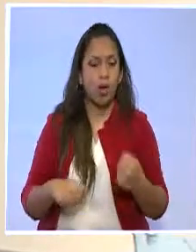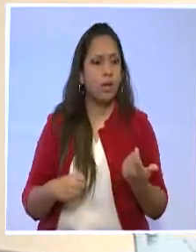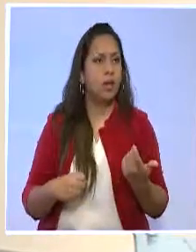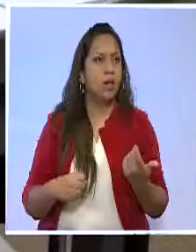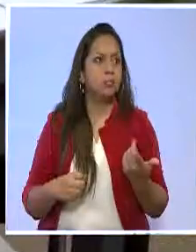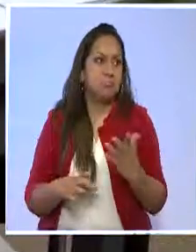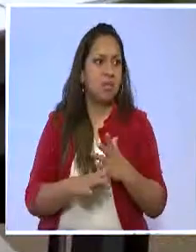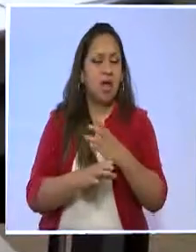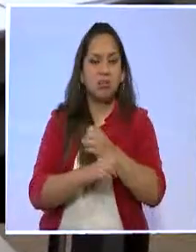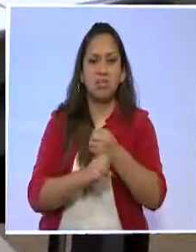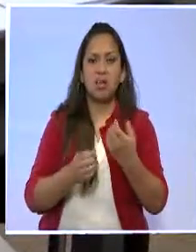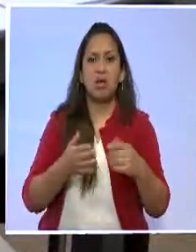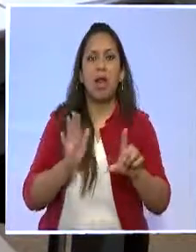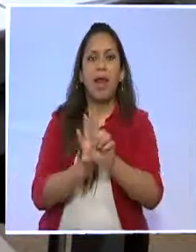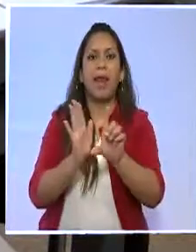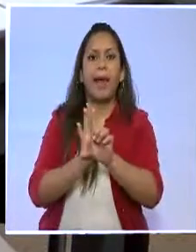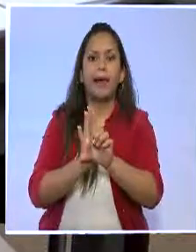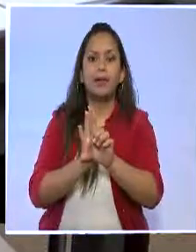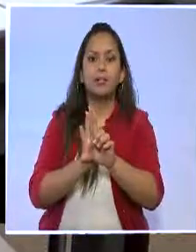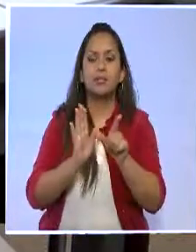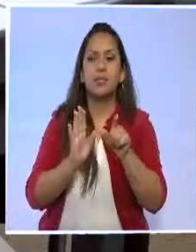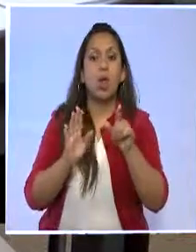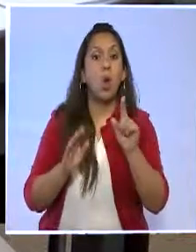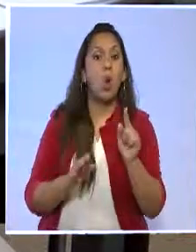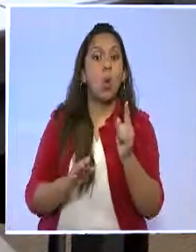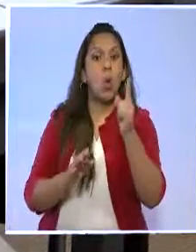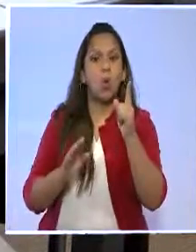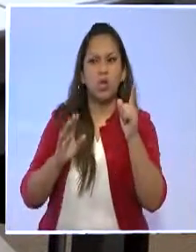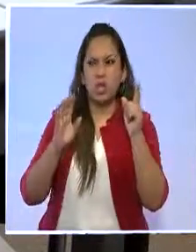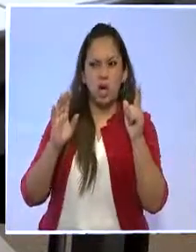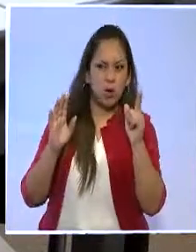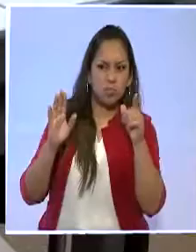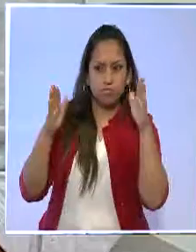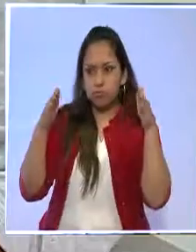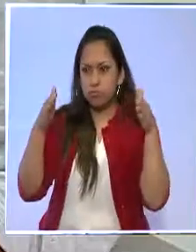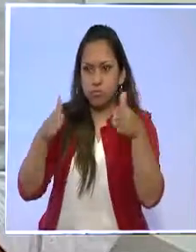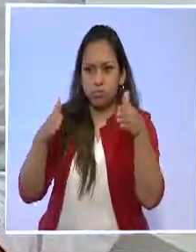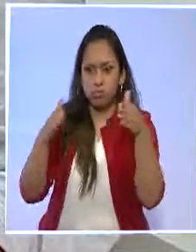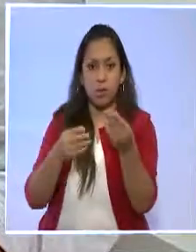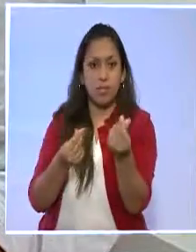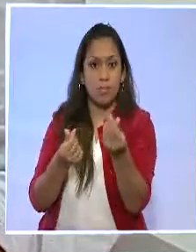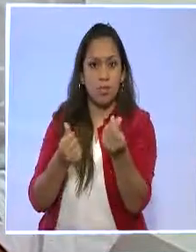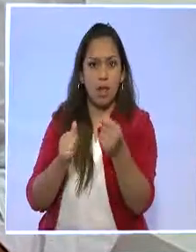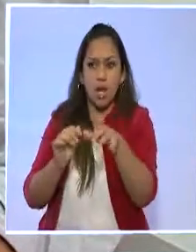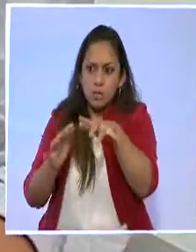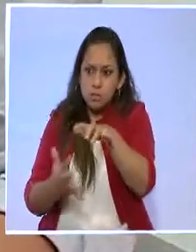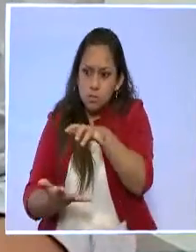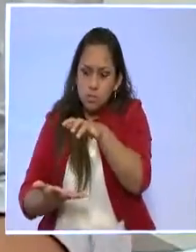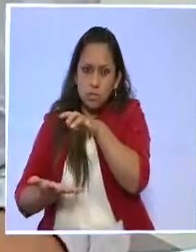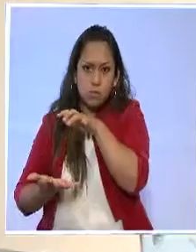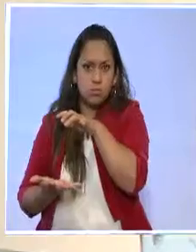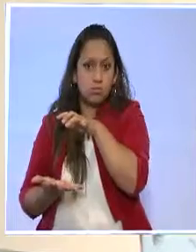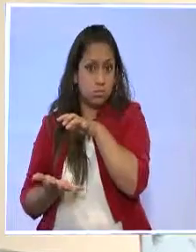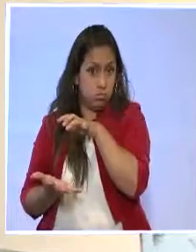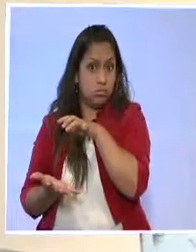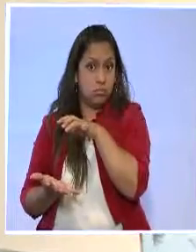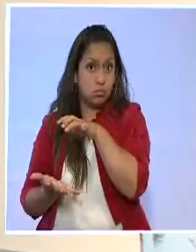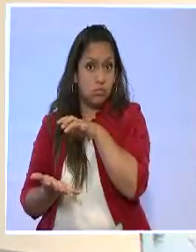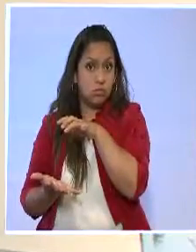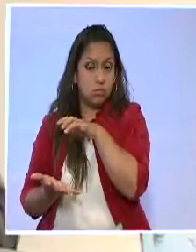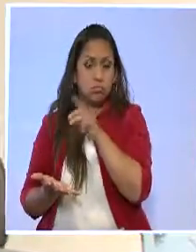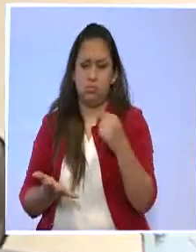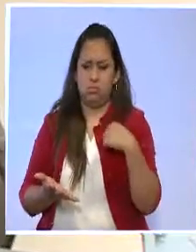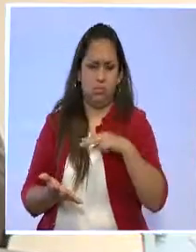es justamente regresar a ver a las políticas que se están tomando en países como en este caso argentina para no tomar esas medidas